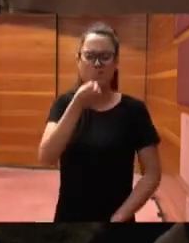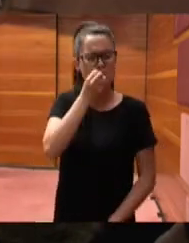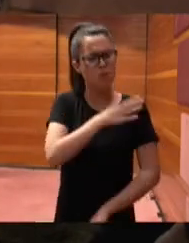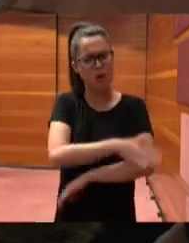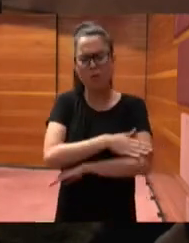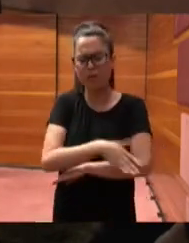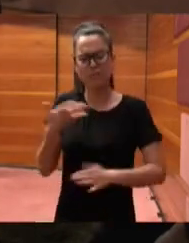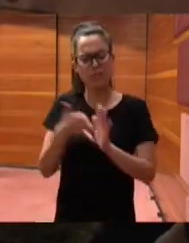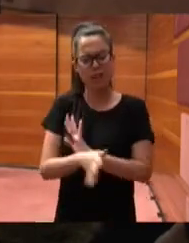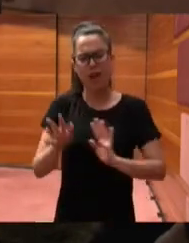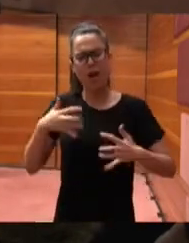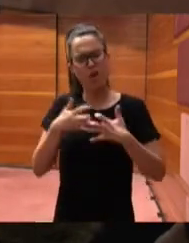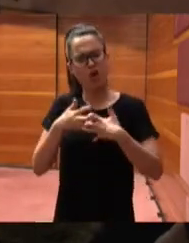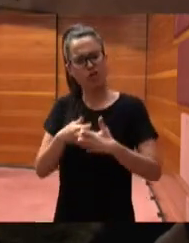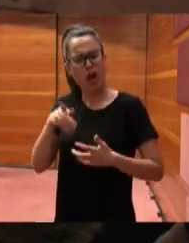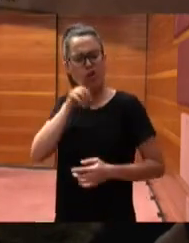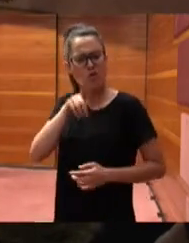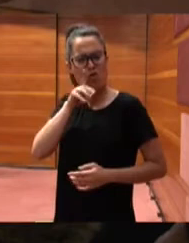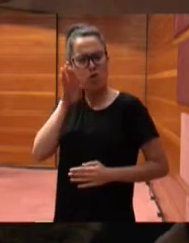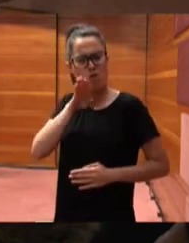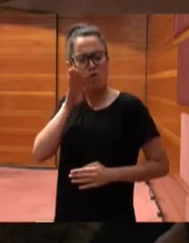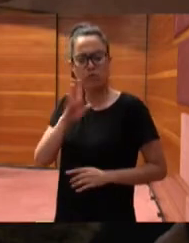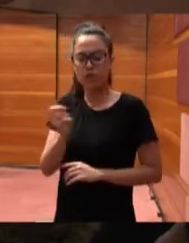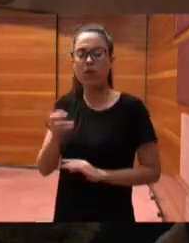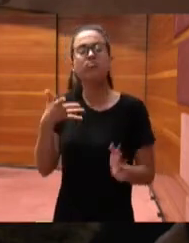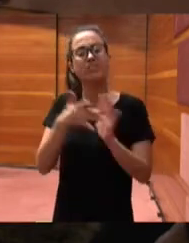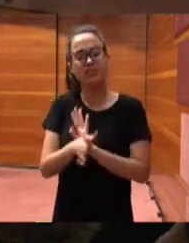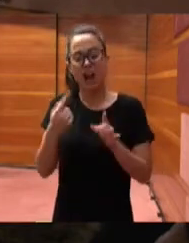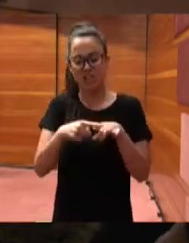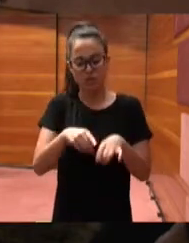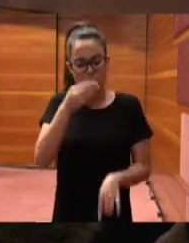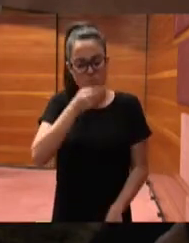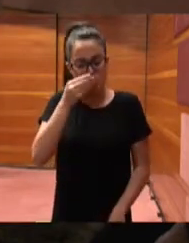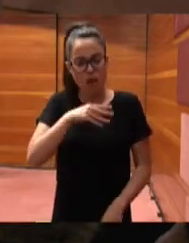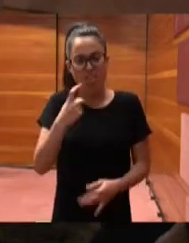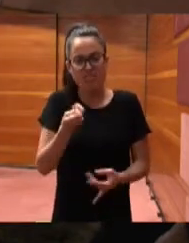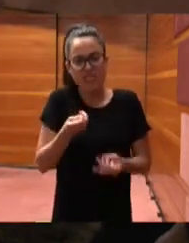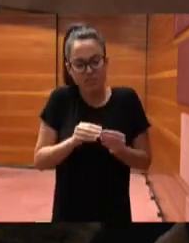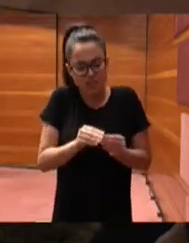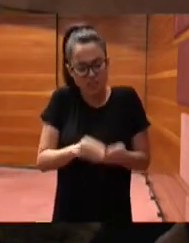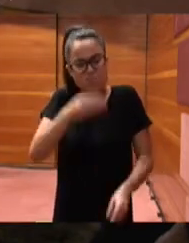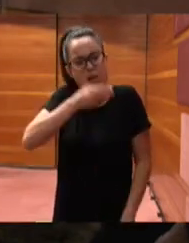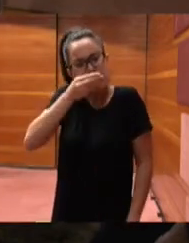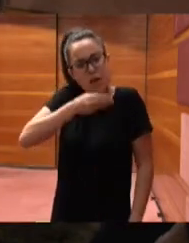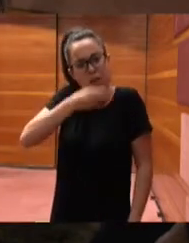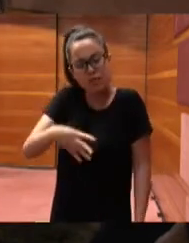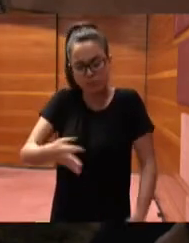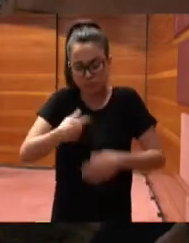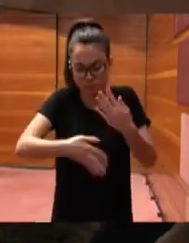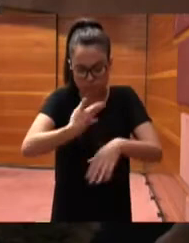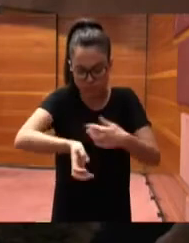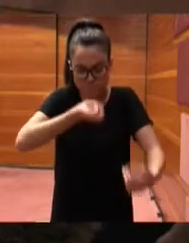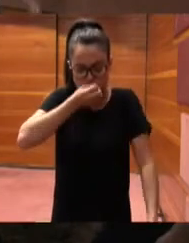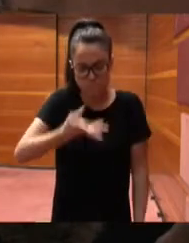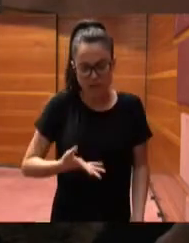y no solo probidad pública. Para mí sería hacer bien las cosas buenas. Y esto exige hacer bien, o sea,